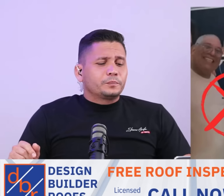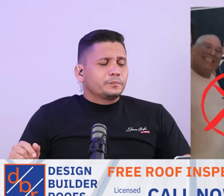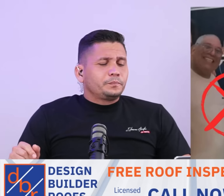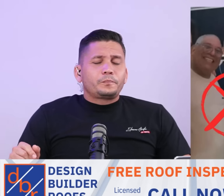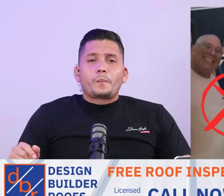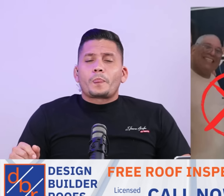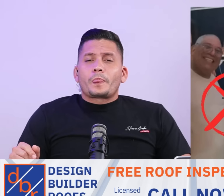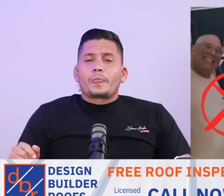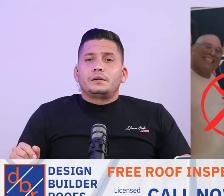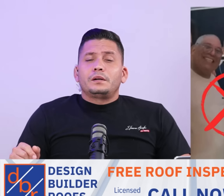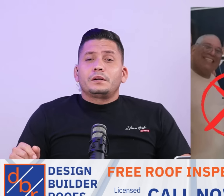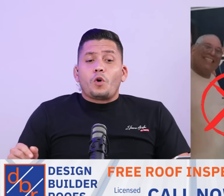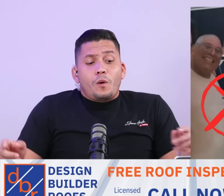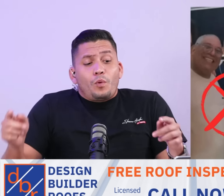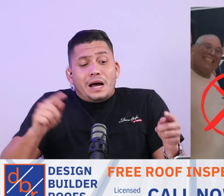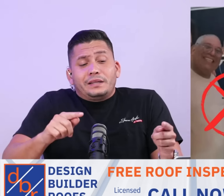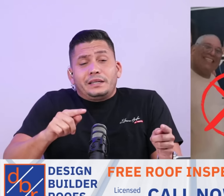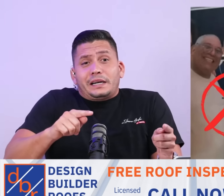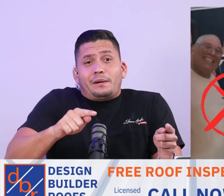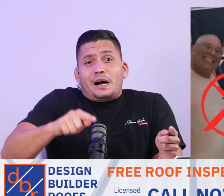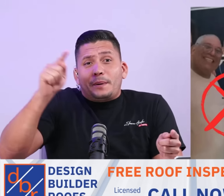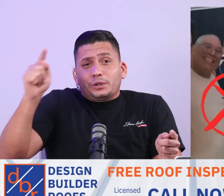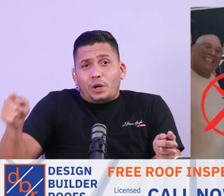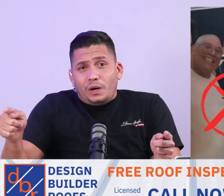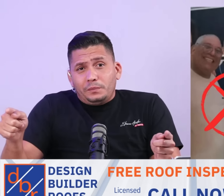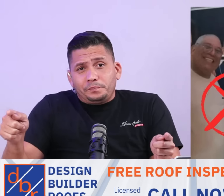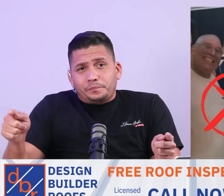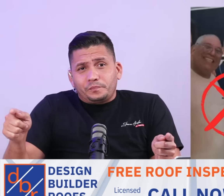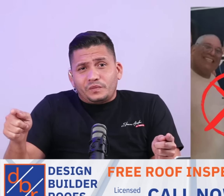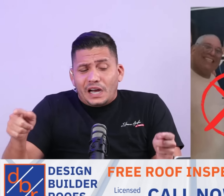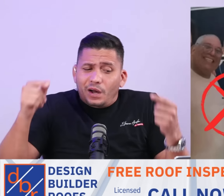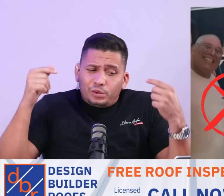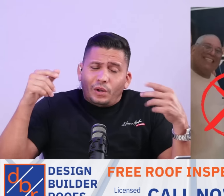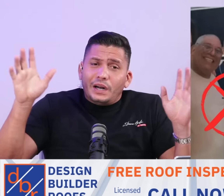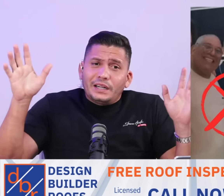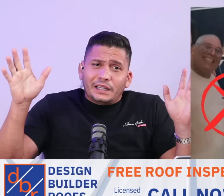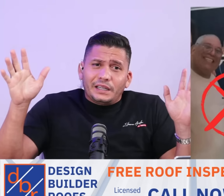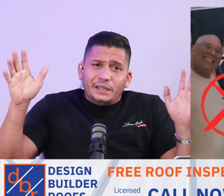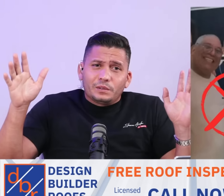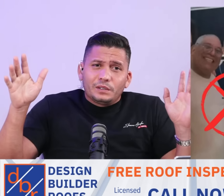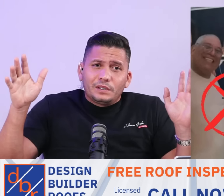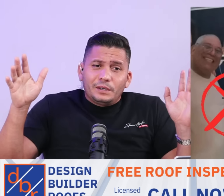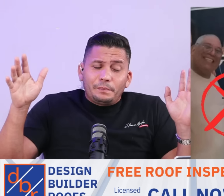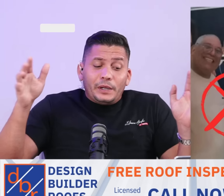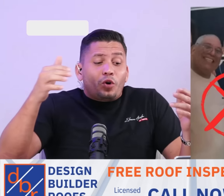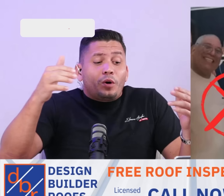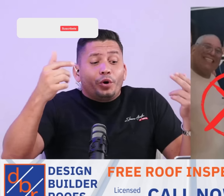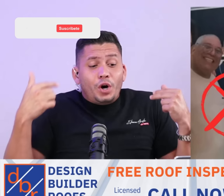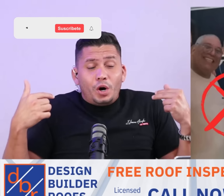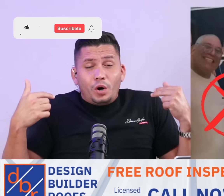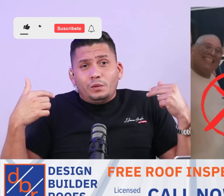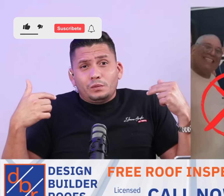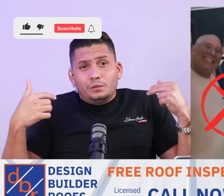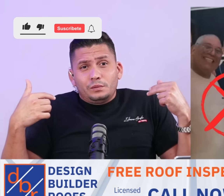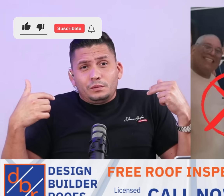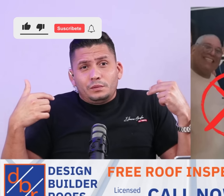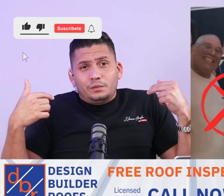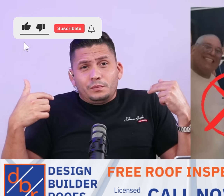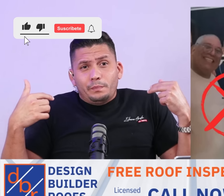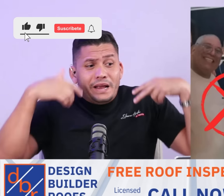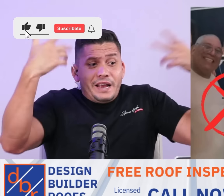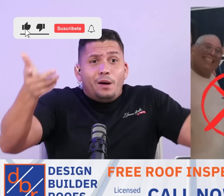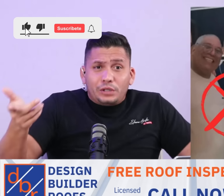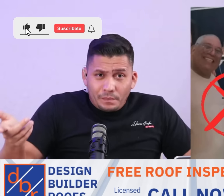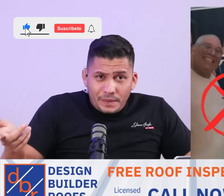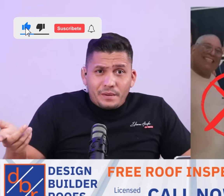Bueno, como Andy trabaja para Otaola, ya Otaola ni te digo. Pero como yo